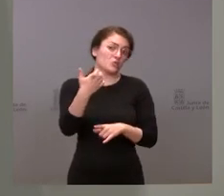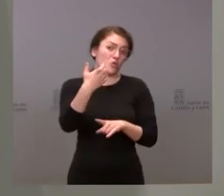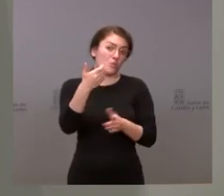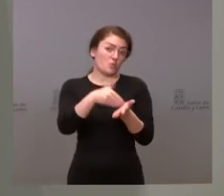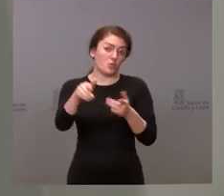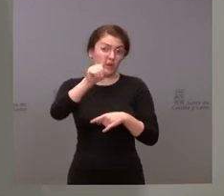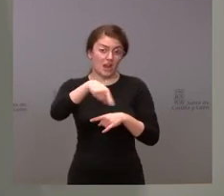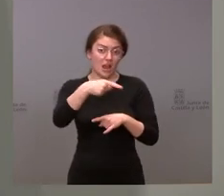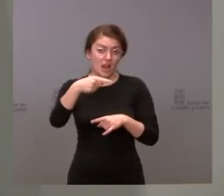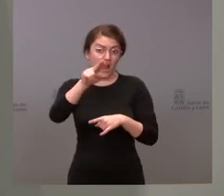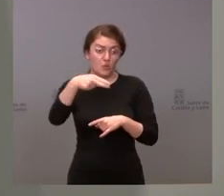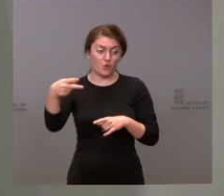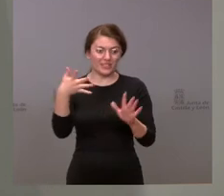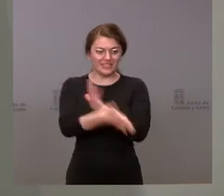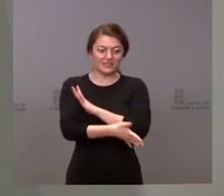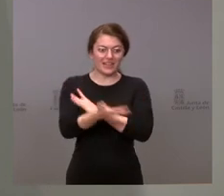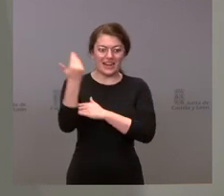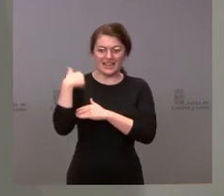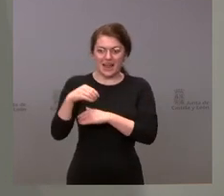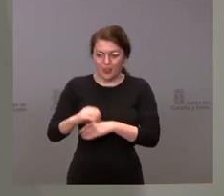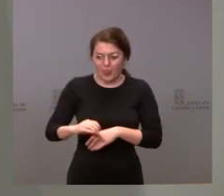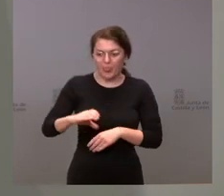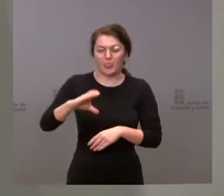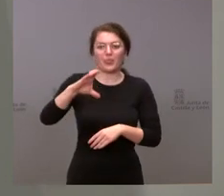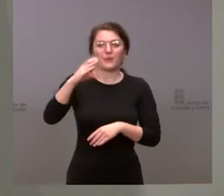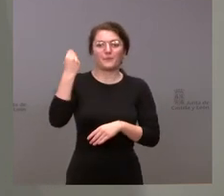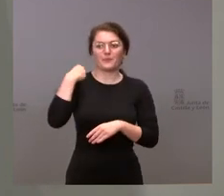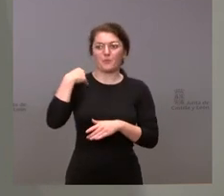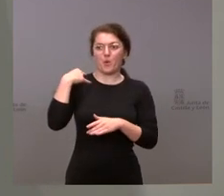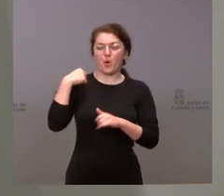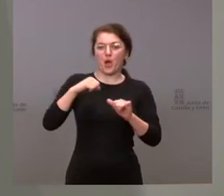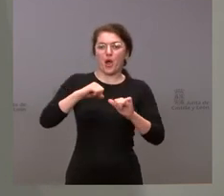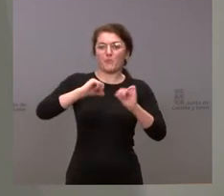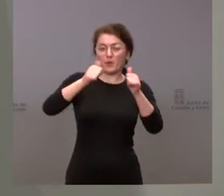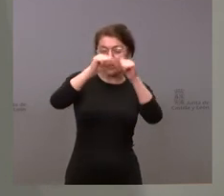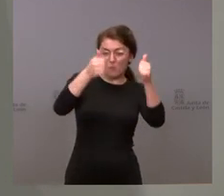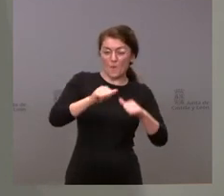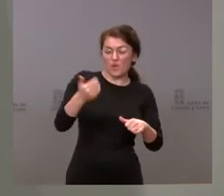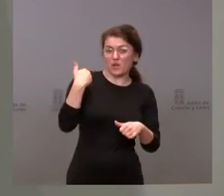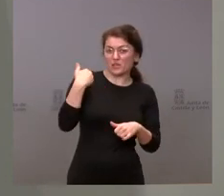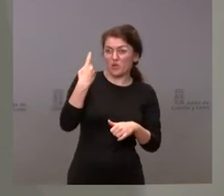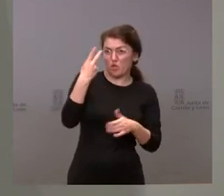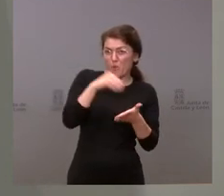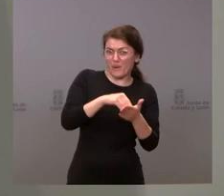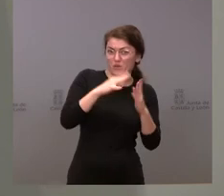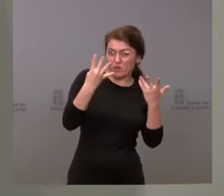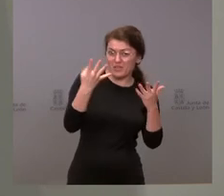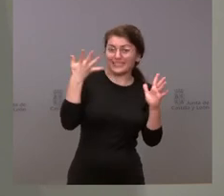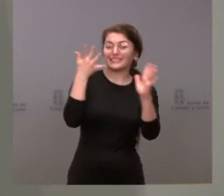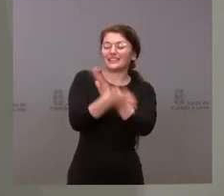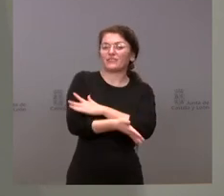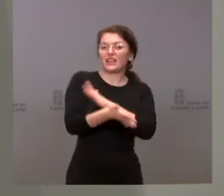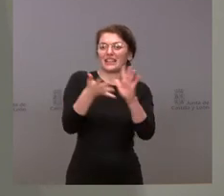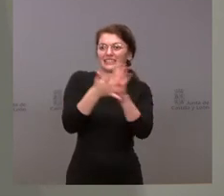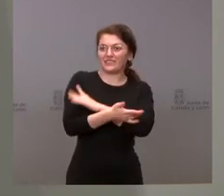a acumular la cifra que usted menciona desde la aprobación del modelo anterior que fue el año 2009 por tanto si usted va a asumir a su